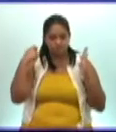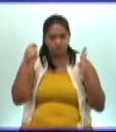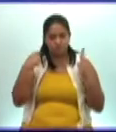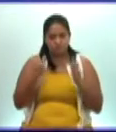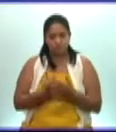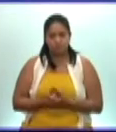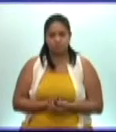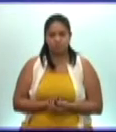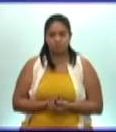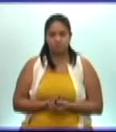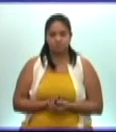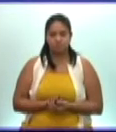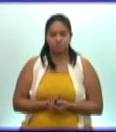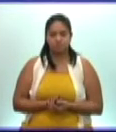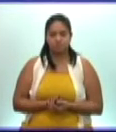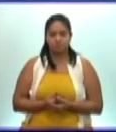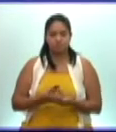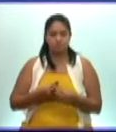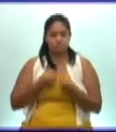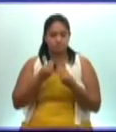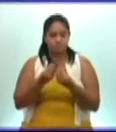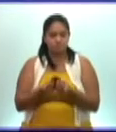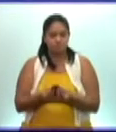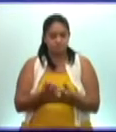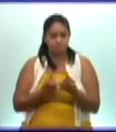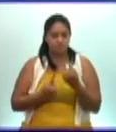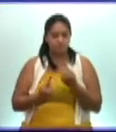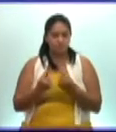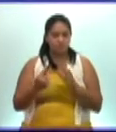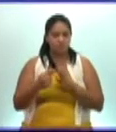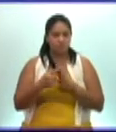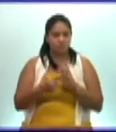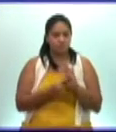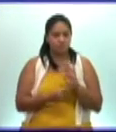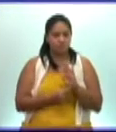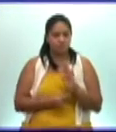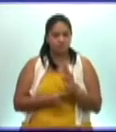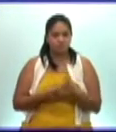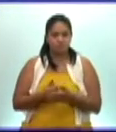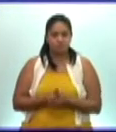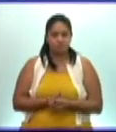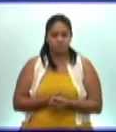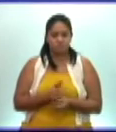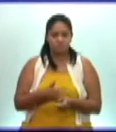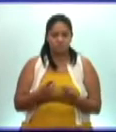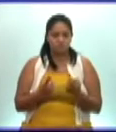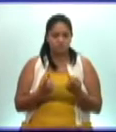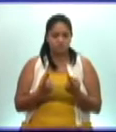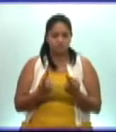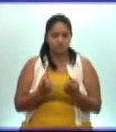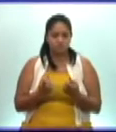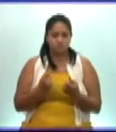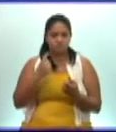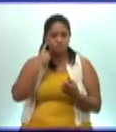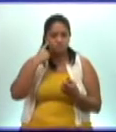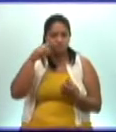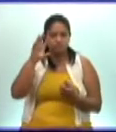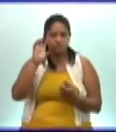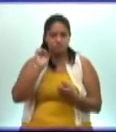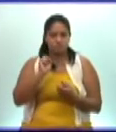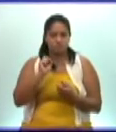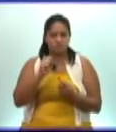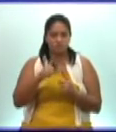que les aportará algunos de los elementos que son necesarios para entender los